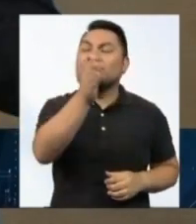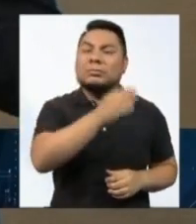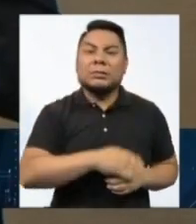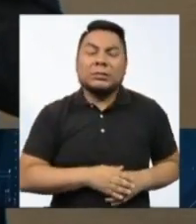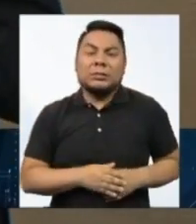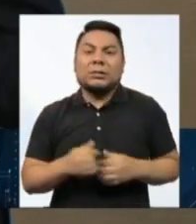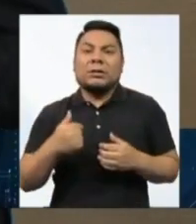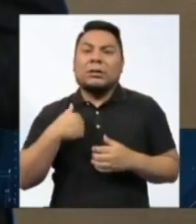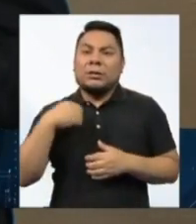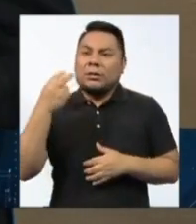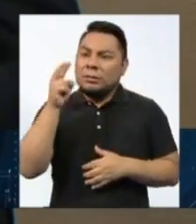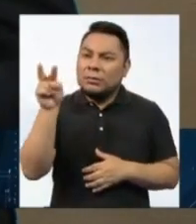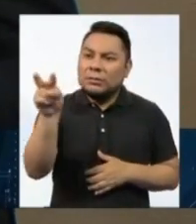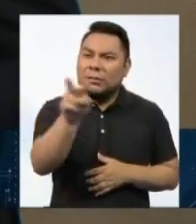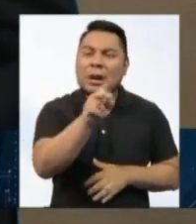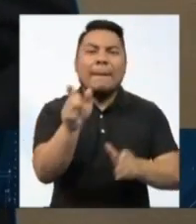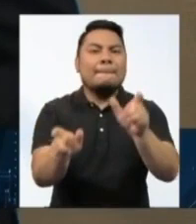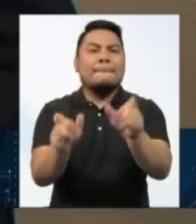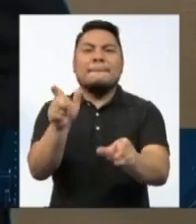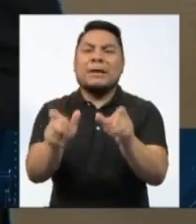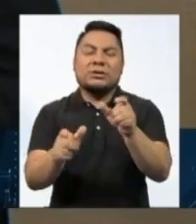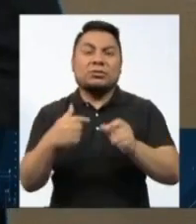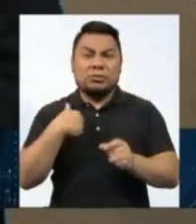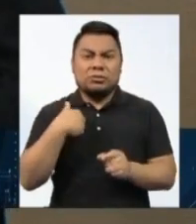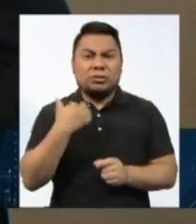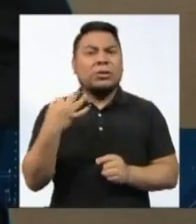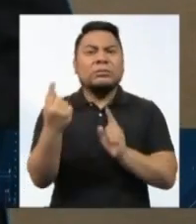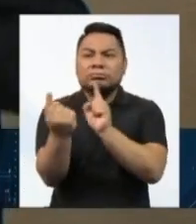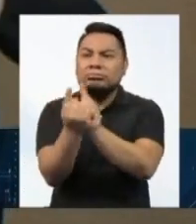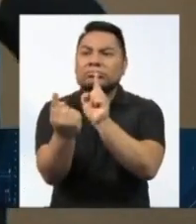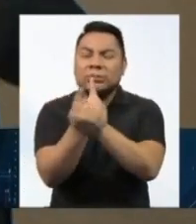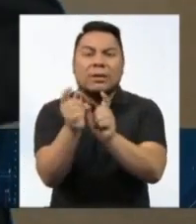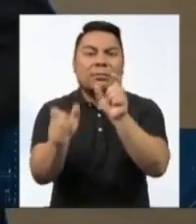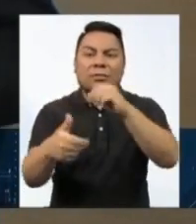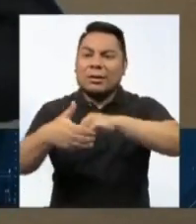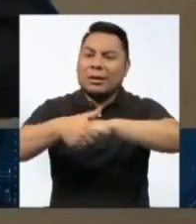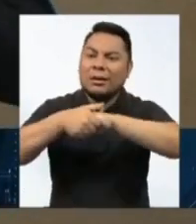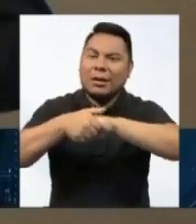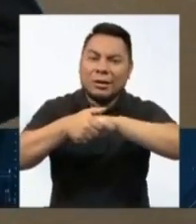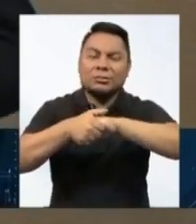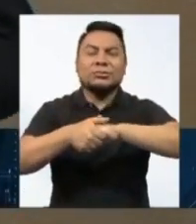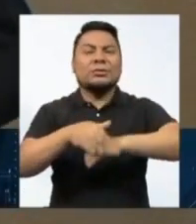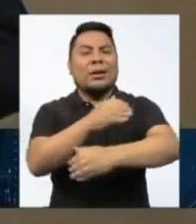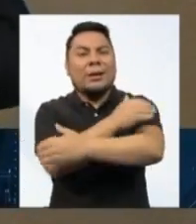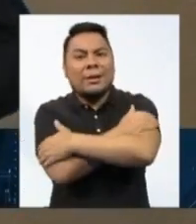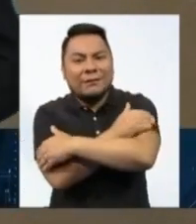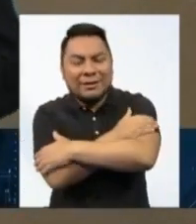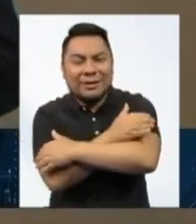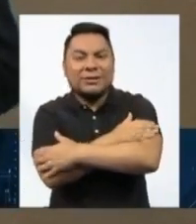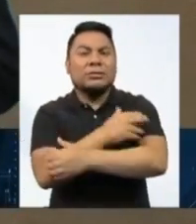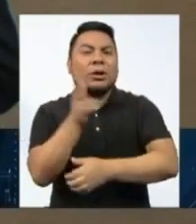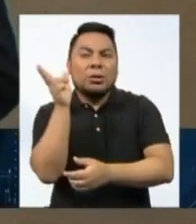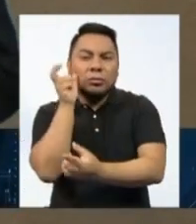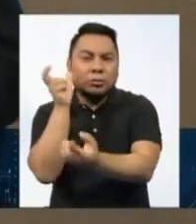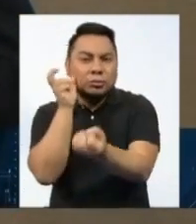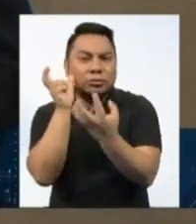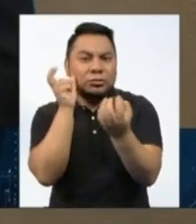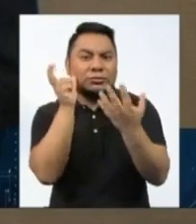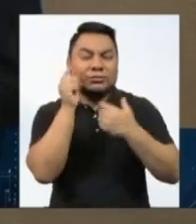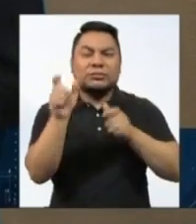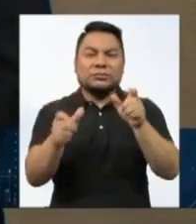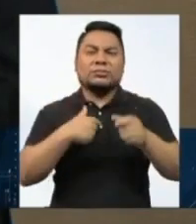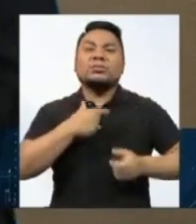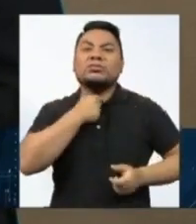el grito que siento en la gente, porque yo interactúo con la población, me acerco, los saludo, abrazo, los escucho, y me